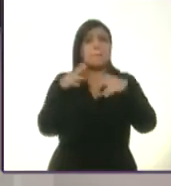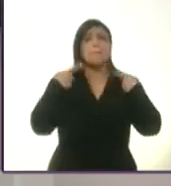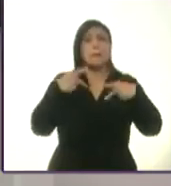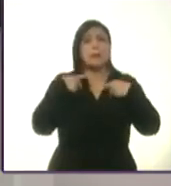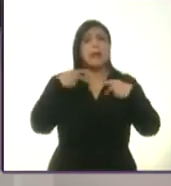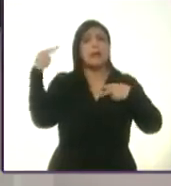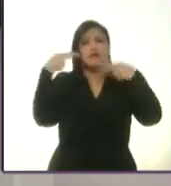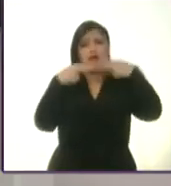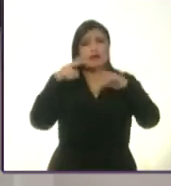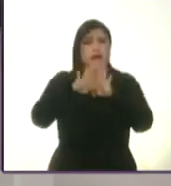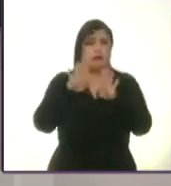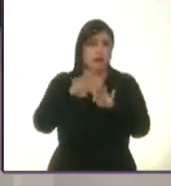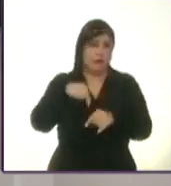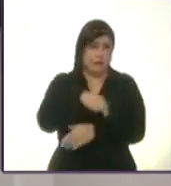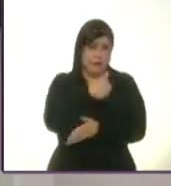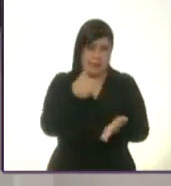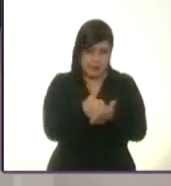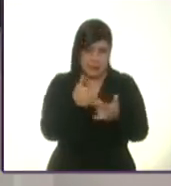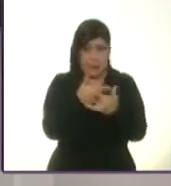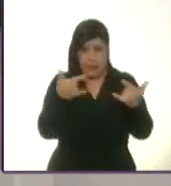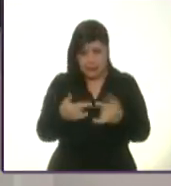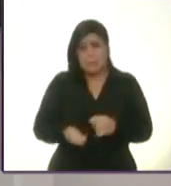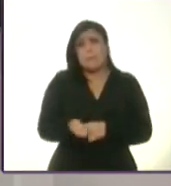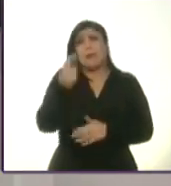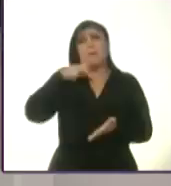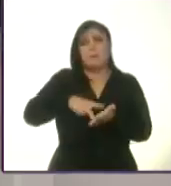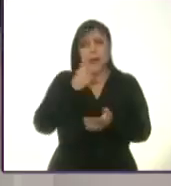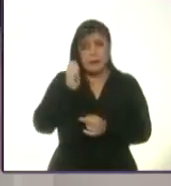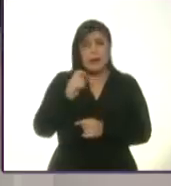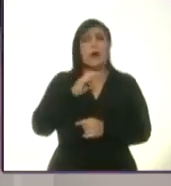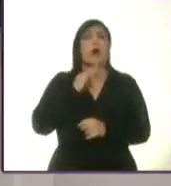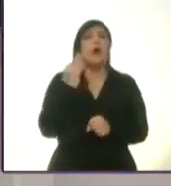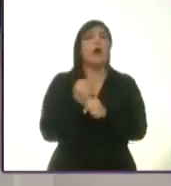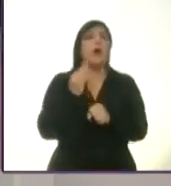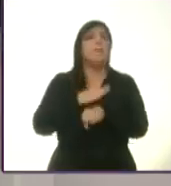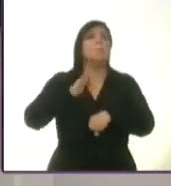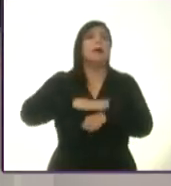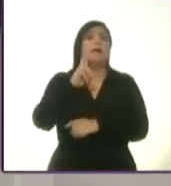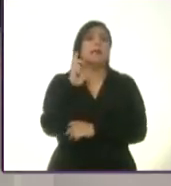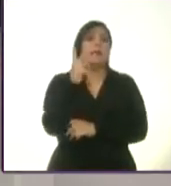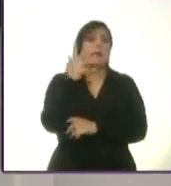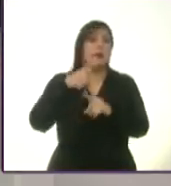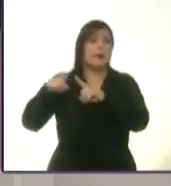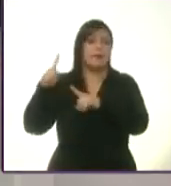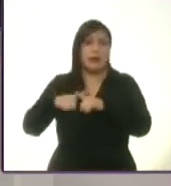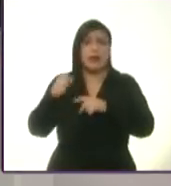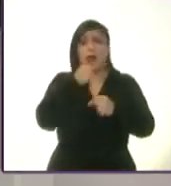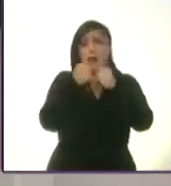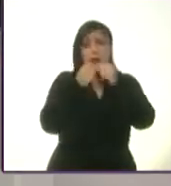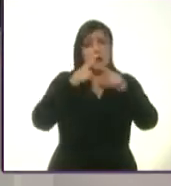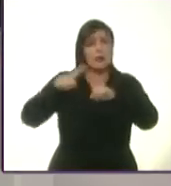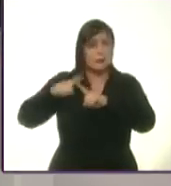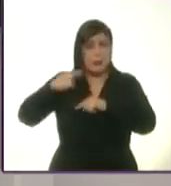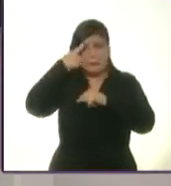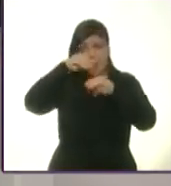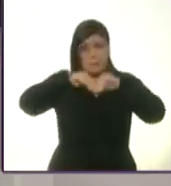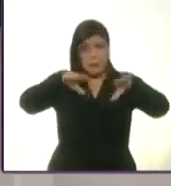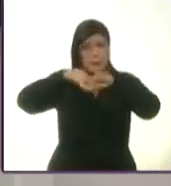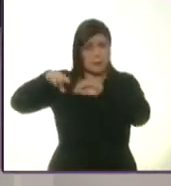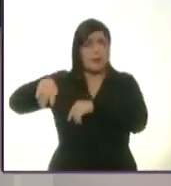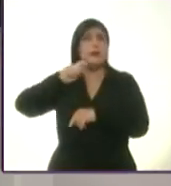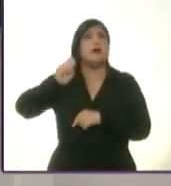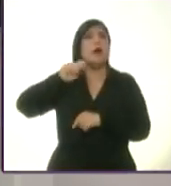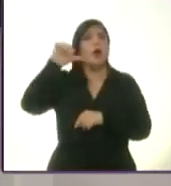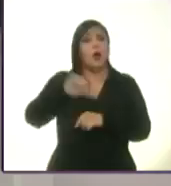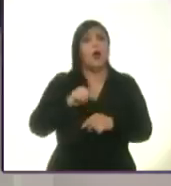historia de la ciudad incluso el día de hoy tenemos más de 35 medios cubriéndolo y en esta ocasión los